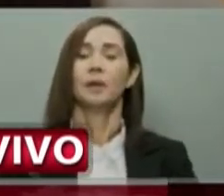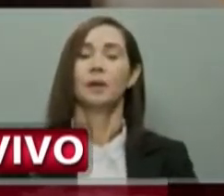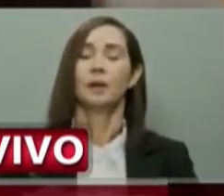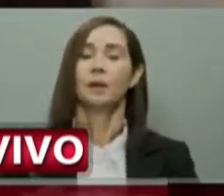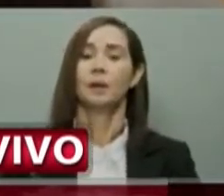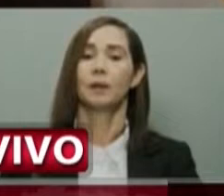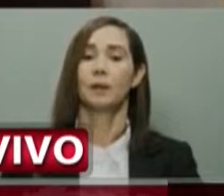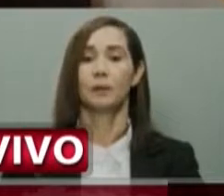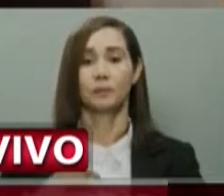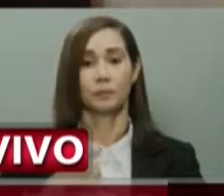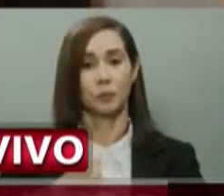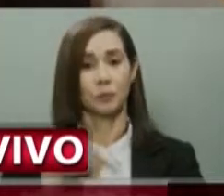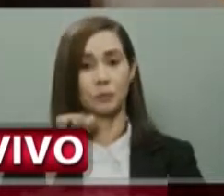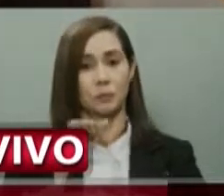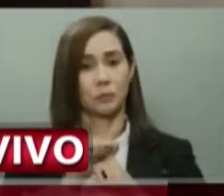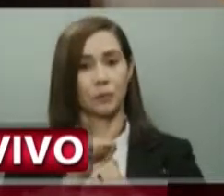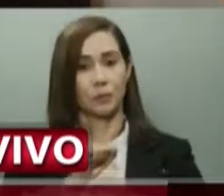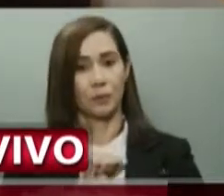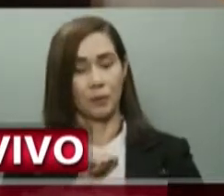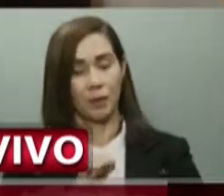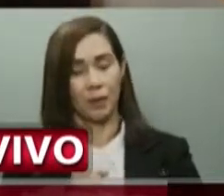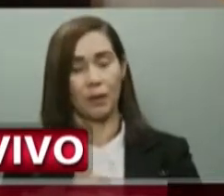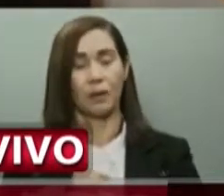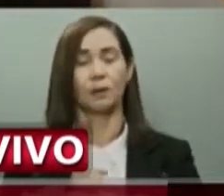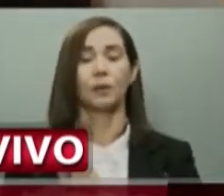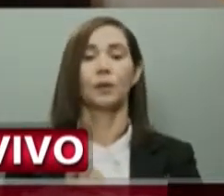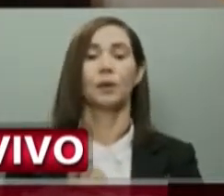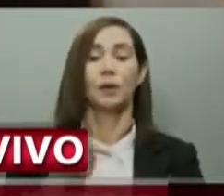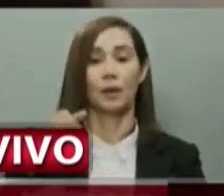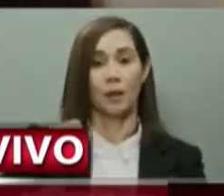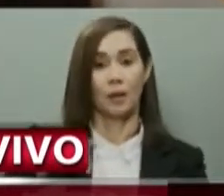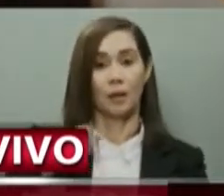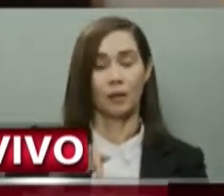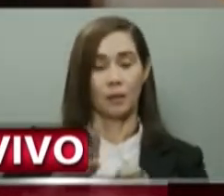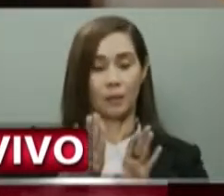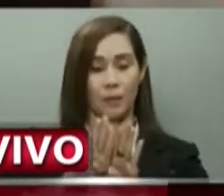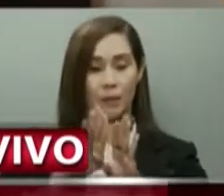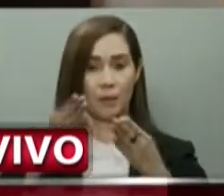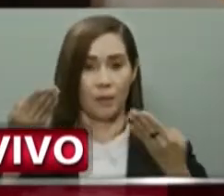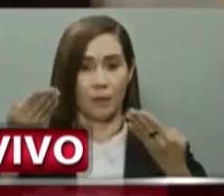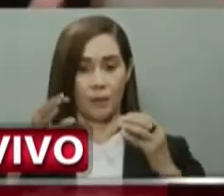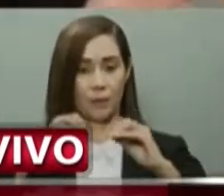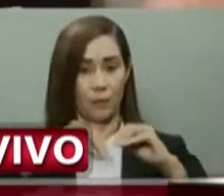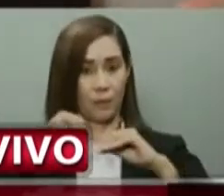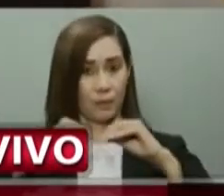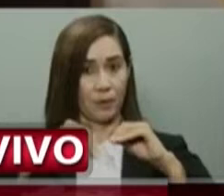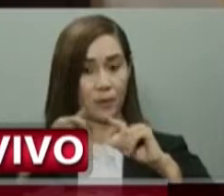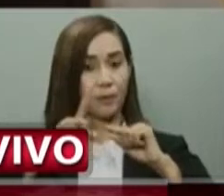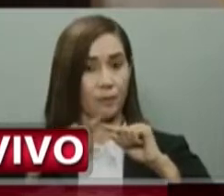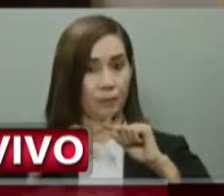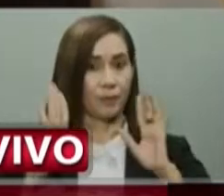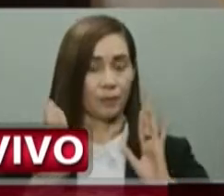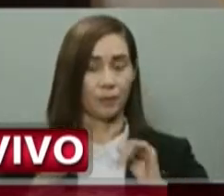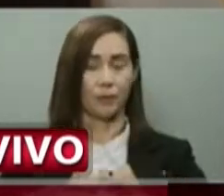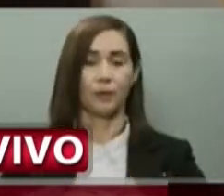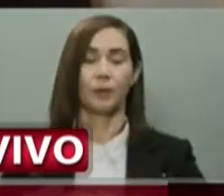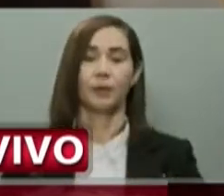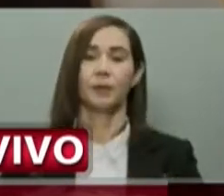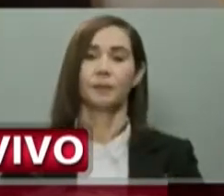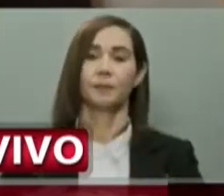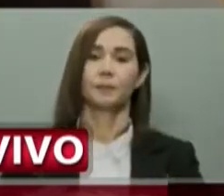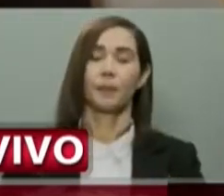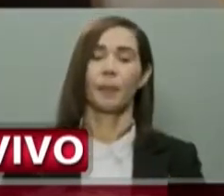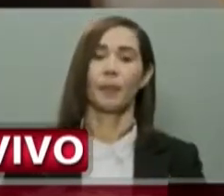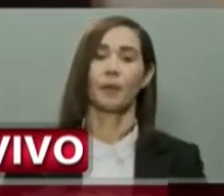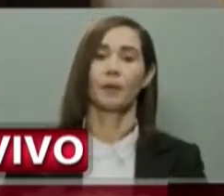Y yo he estado trabajando para que durante mucho tiempo abrir los mercados cuando sea necesario. Y en el